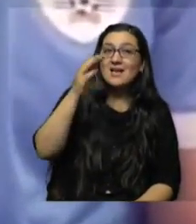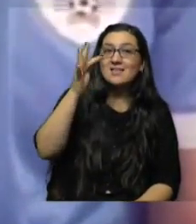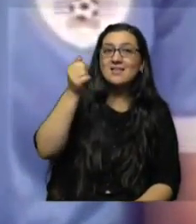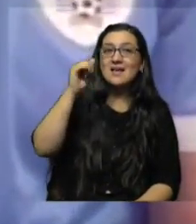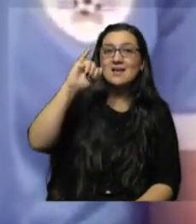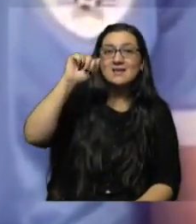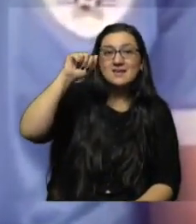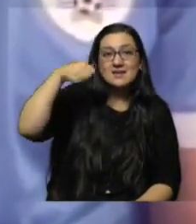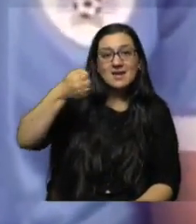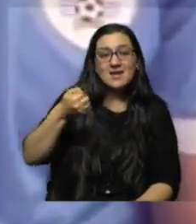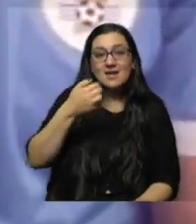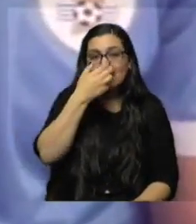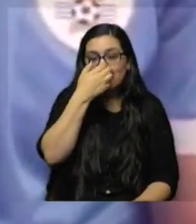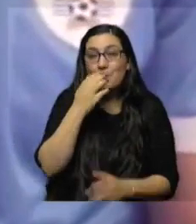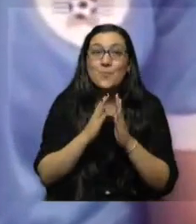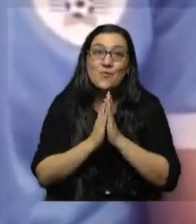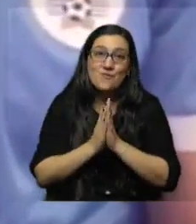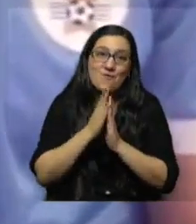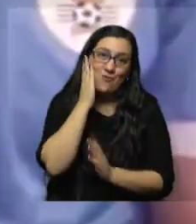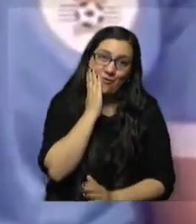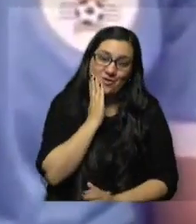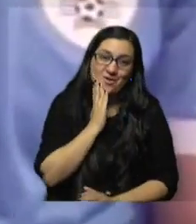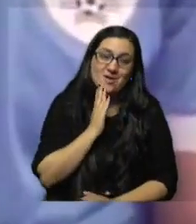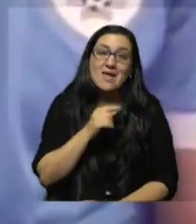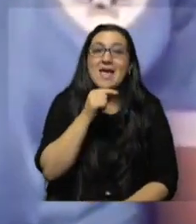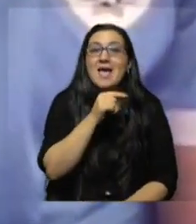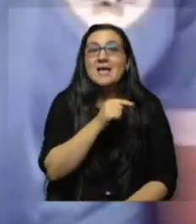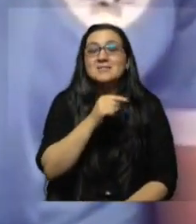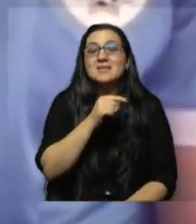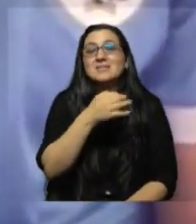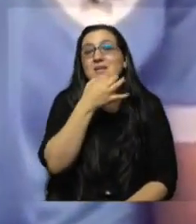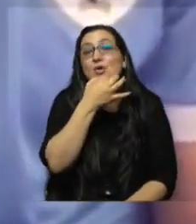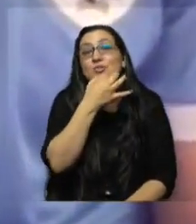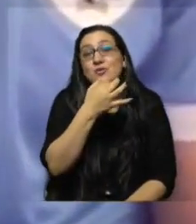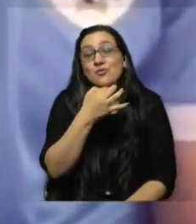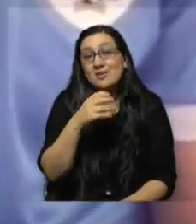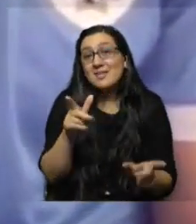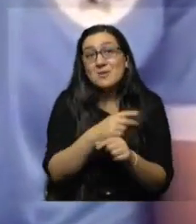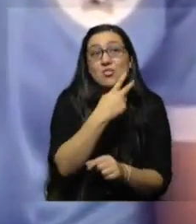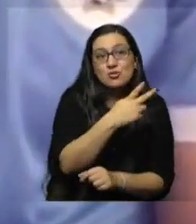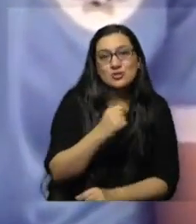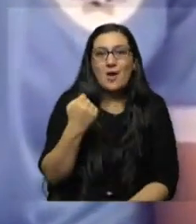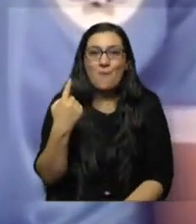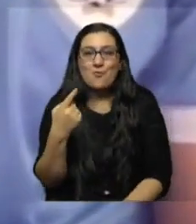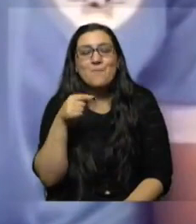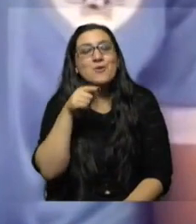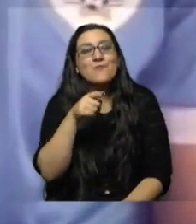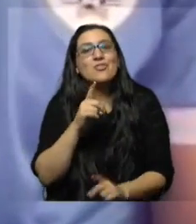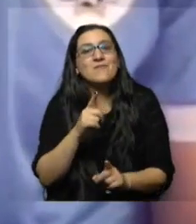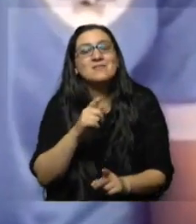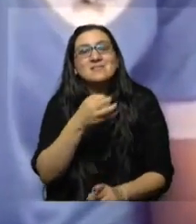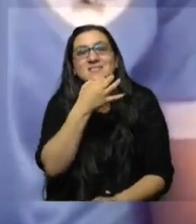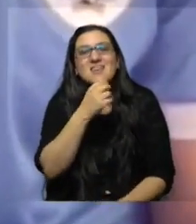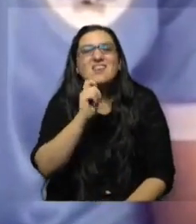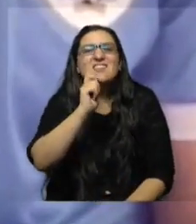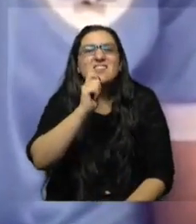Cata, por favor. Milagros ya nos dijo que sale 2-1. No sé para qué vamos a mirar el partido, ya sabemos cómo va a salir. Pero vos tenés que decir quién hace los